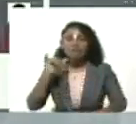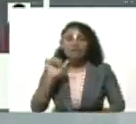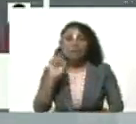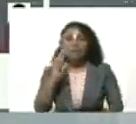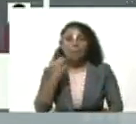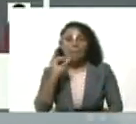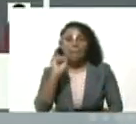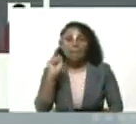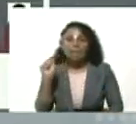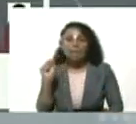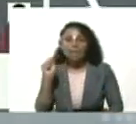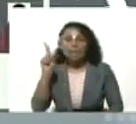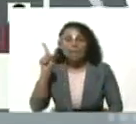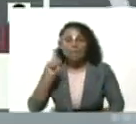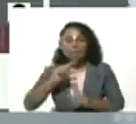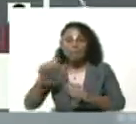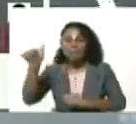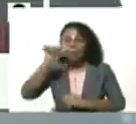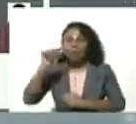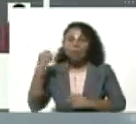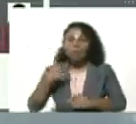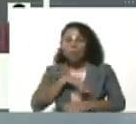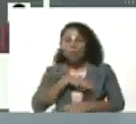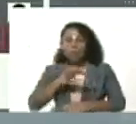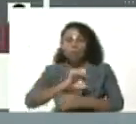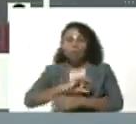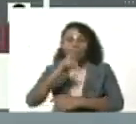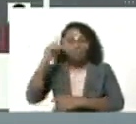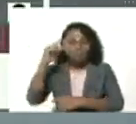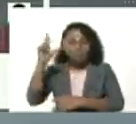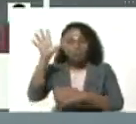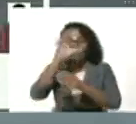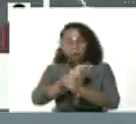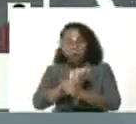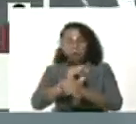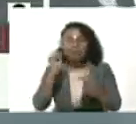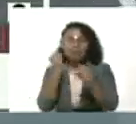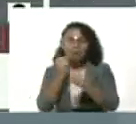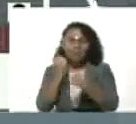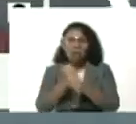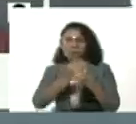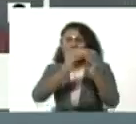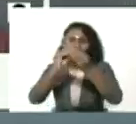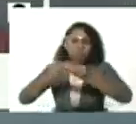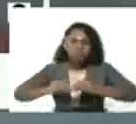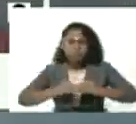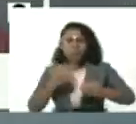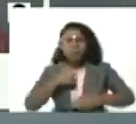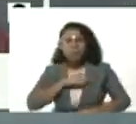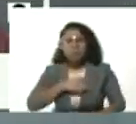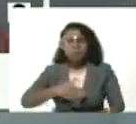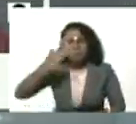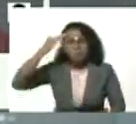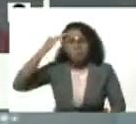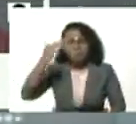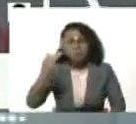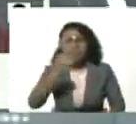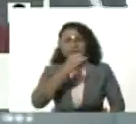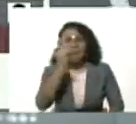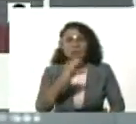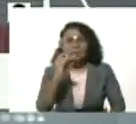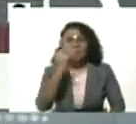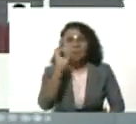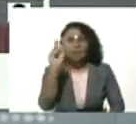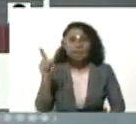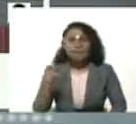hemos trabajado día y noche en unión cívico-militar-policial con nuestro comandante de la SODI, el general de